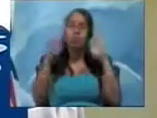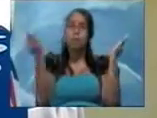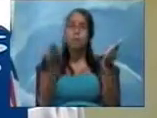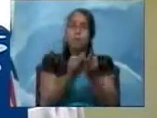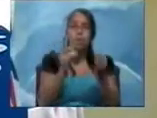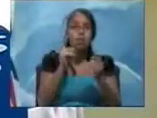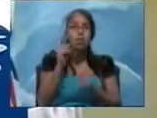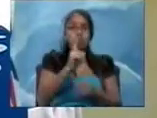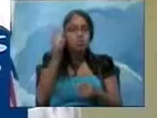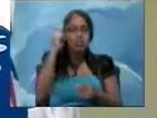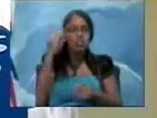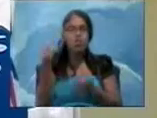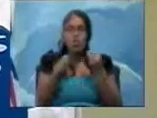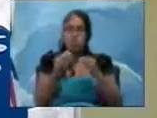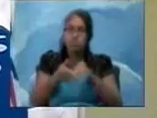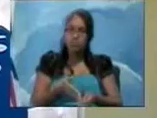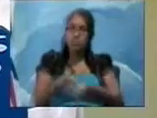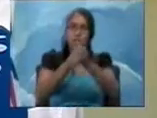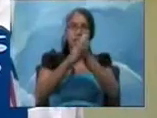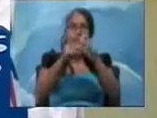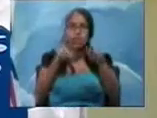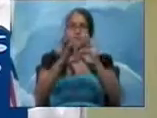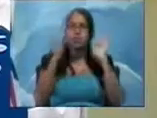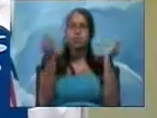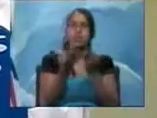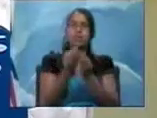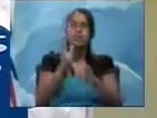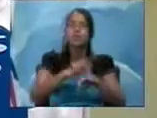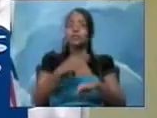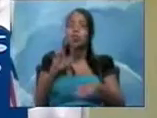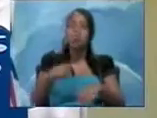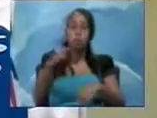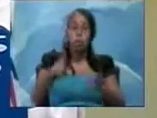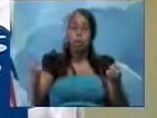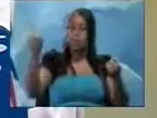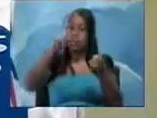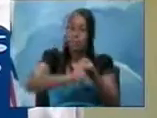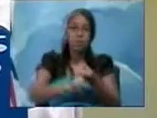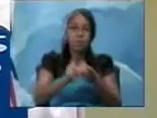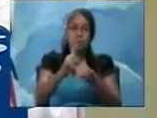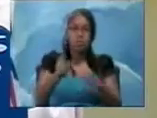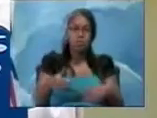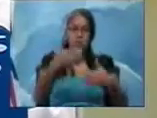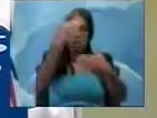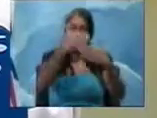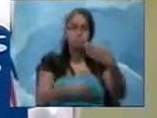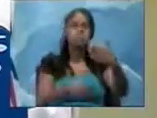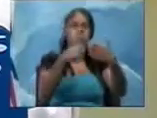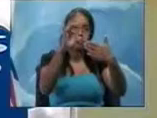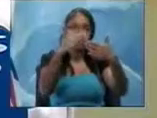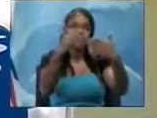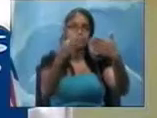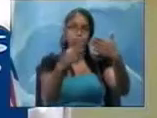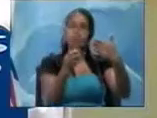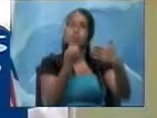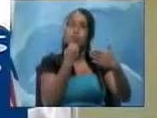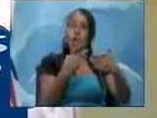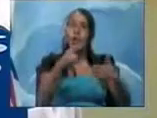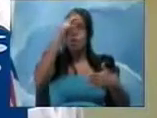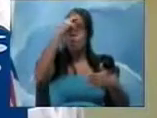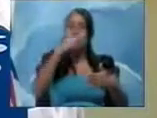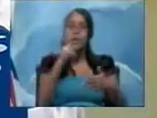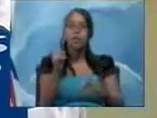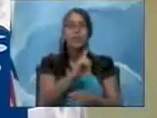cómo guiar a su familia Porque cuando nos casamos no nos entregan un manual de usuario Cómo ser buenos padres Cómo ser padres